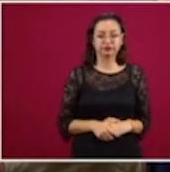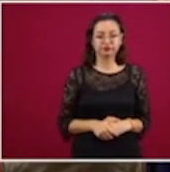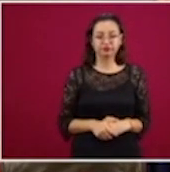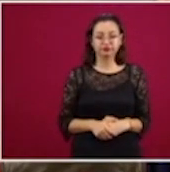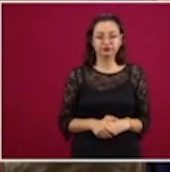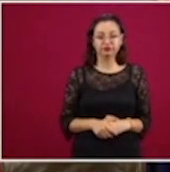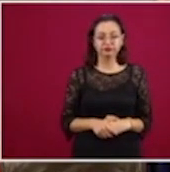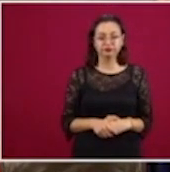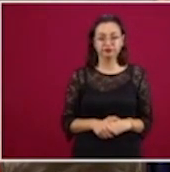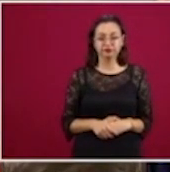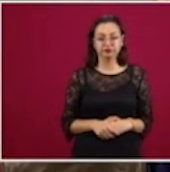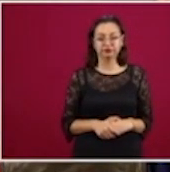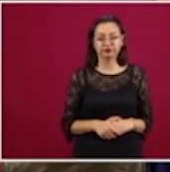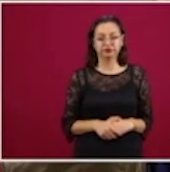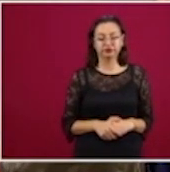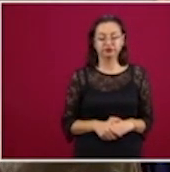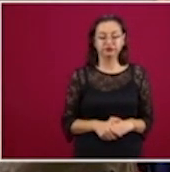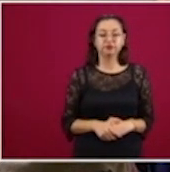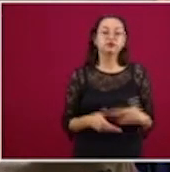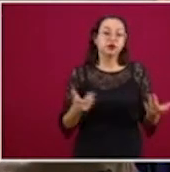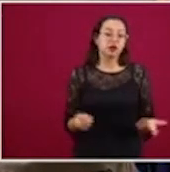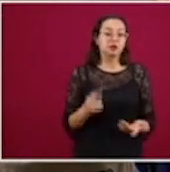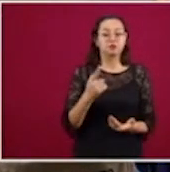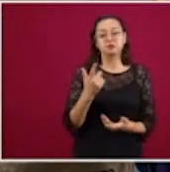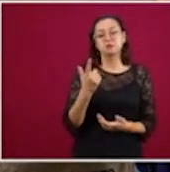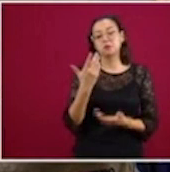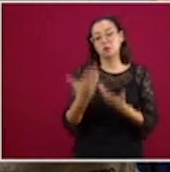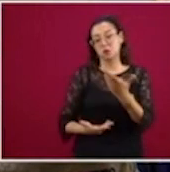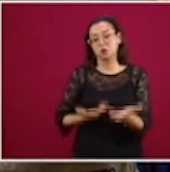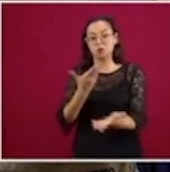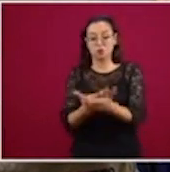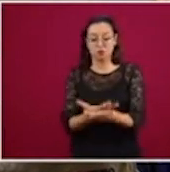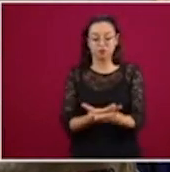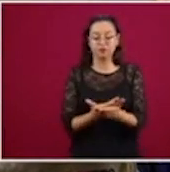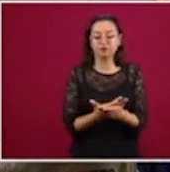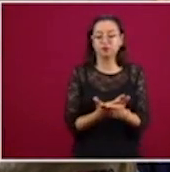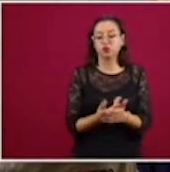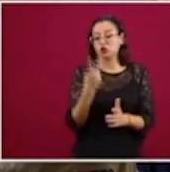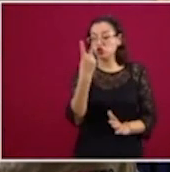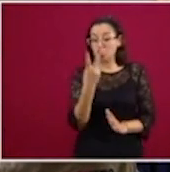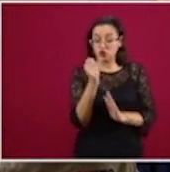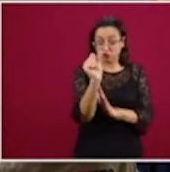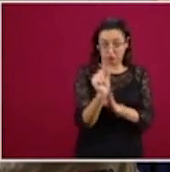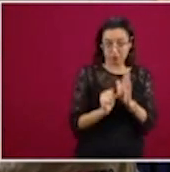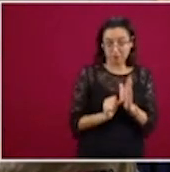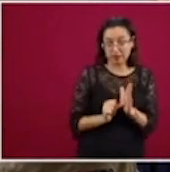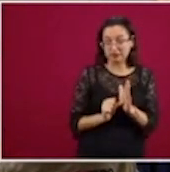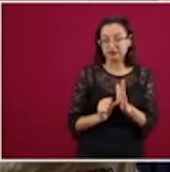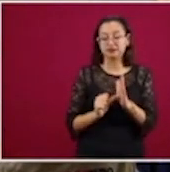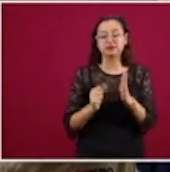Se llegó a la primera el planteamiento es que en los dos primeros meses todos los